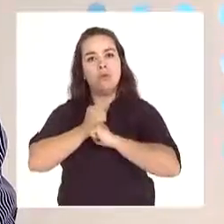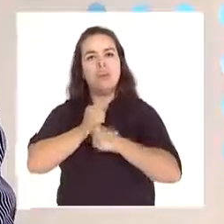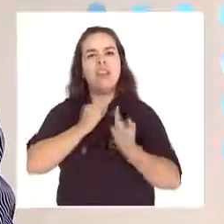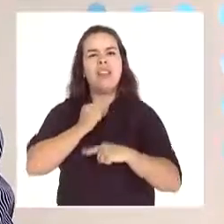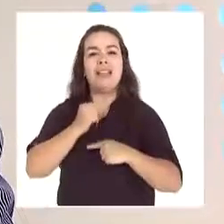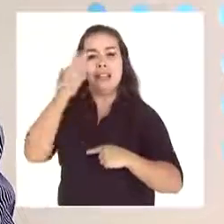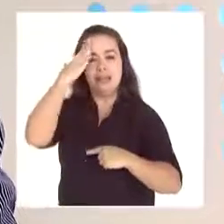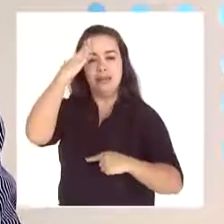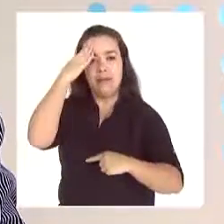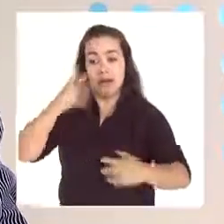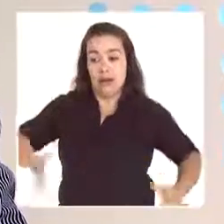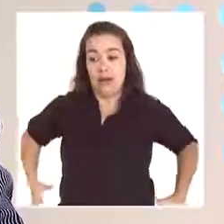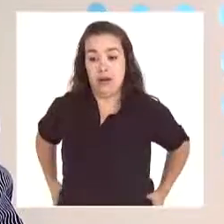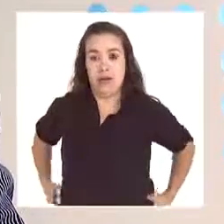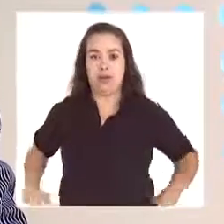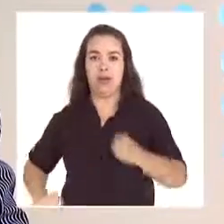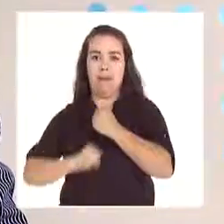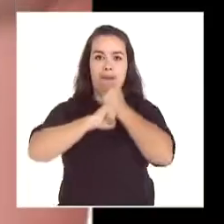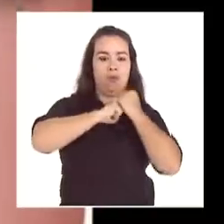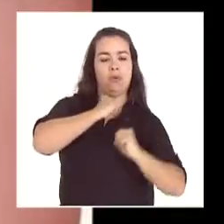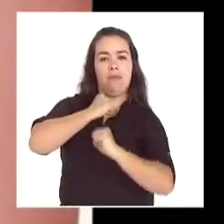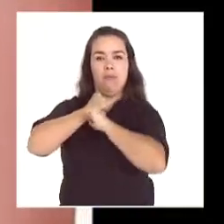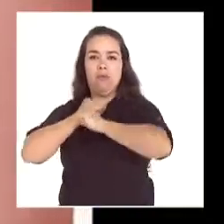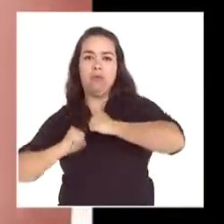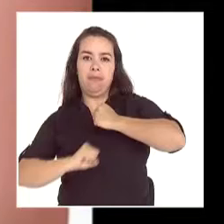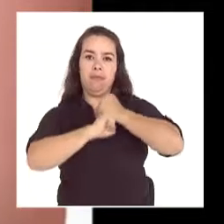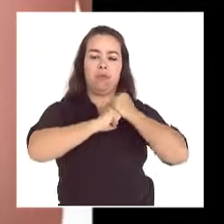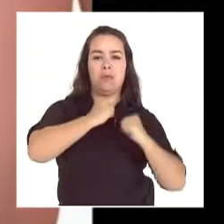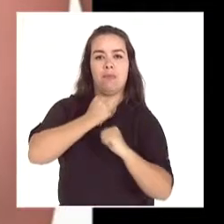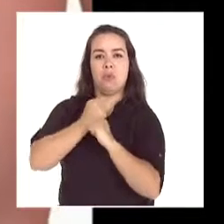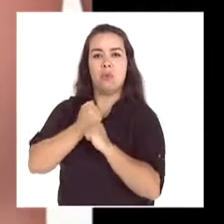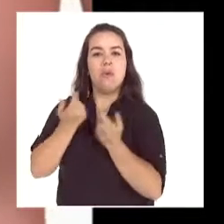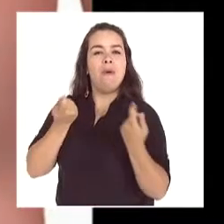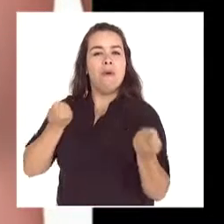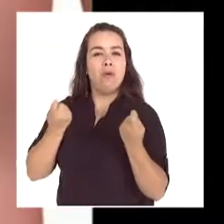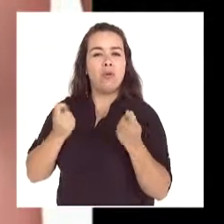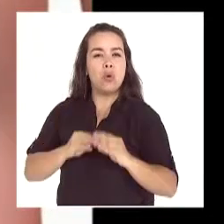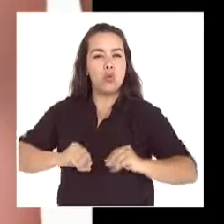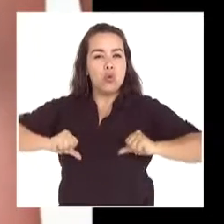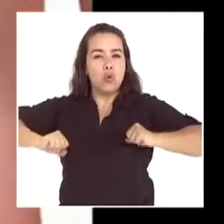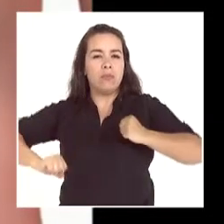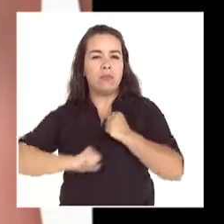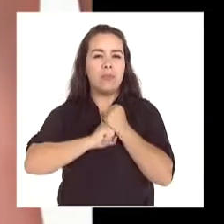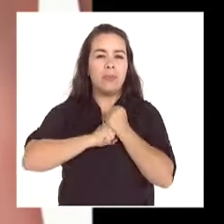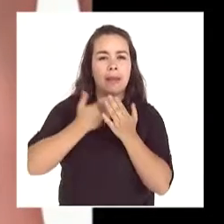servir como regulador, haciendo el control tanto de sustancias